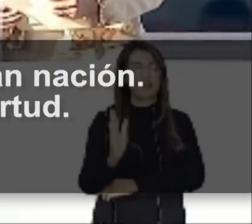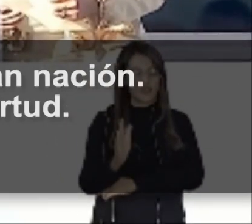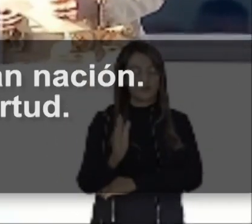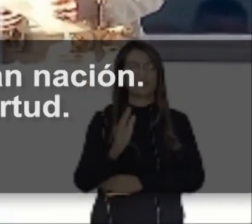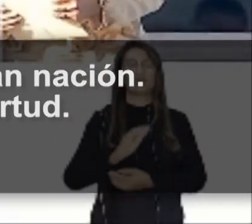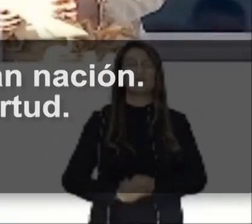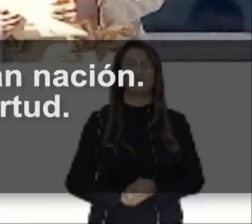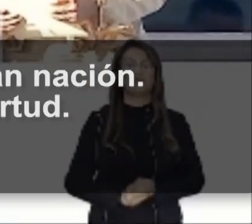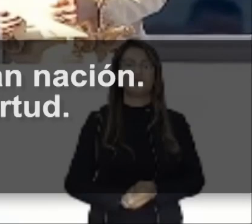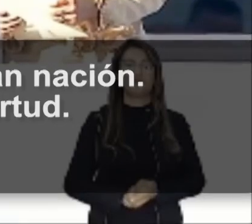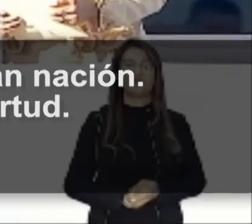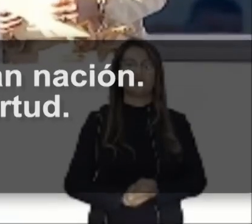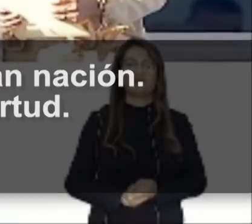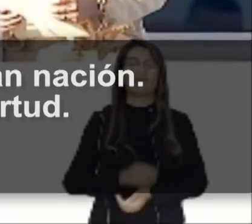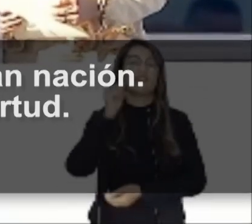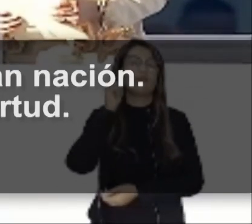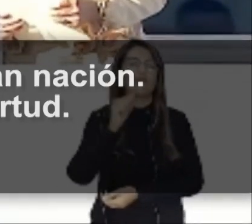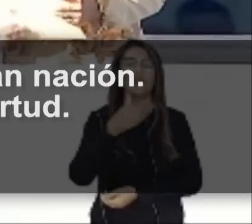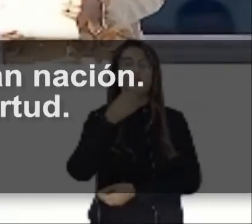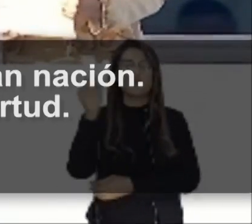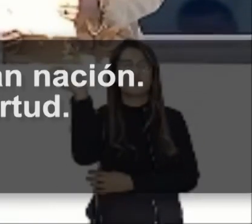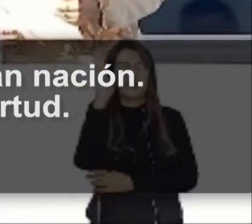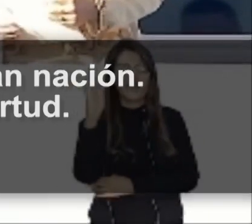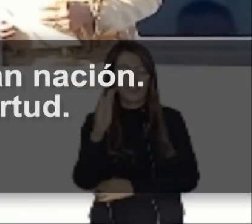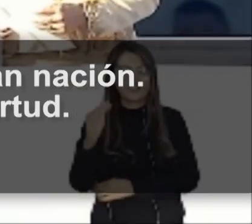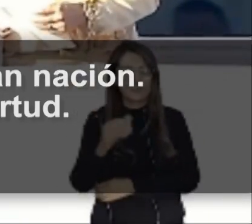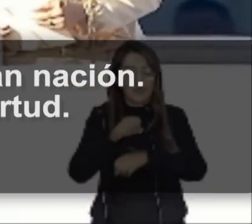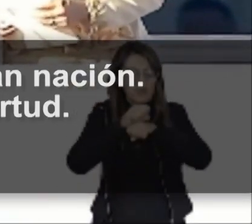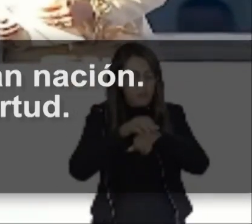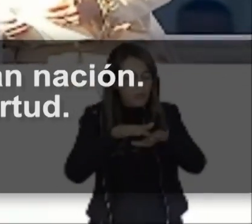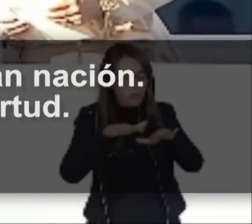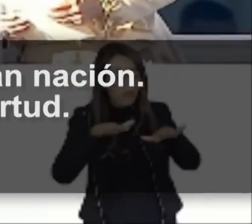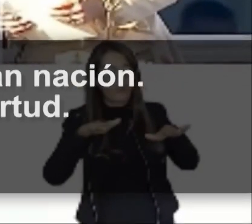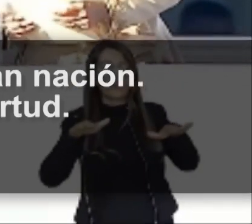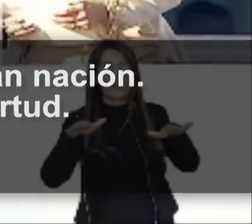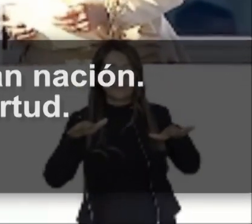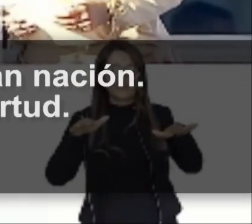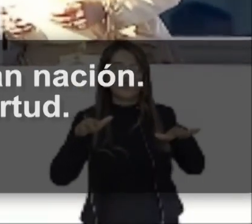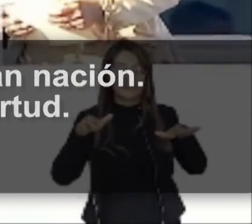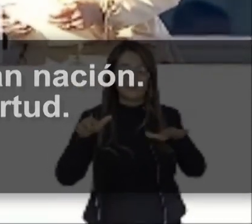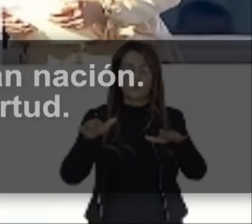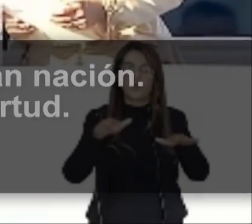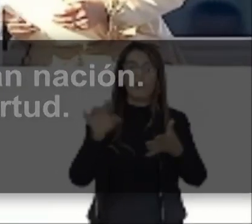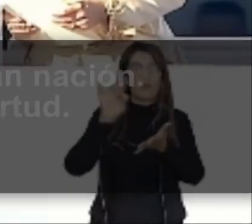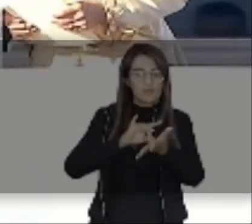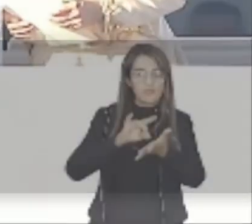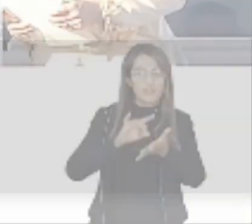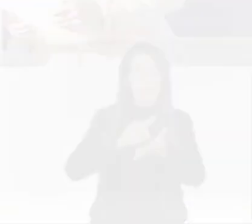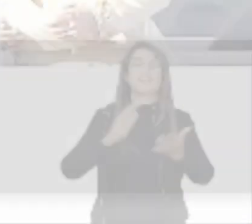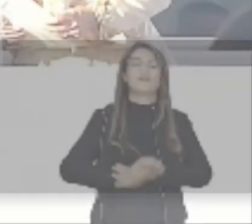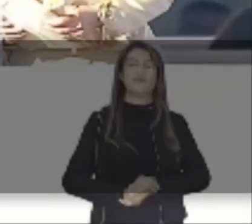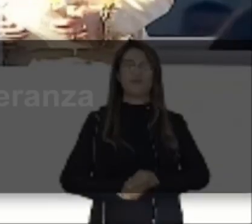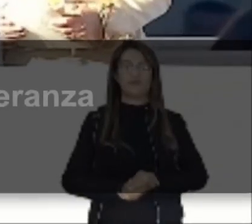y brasileiras y compartilhamos una misma virtud. Nós no desistimos